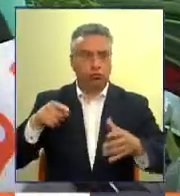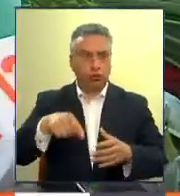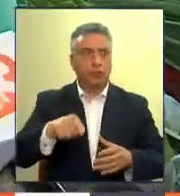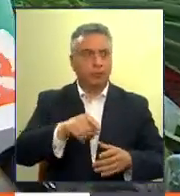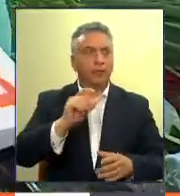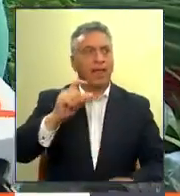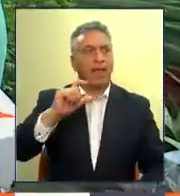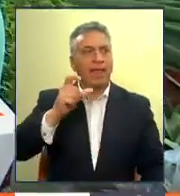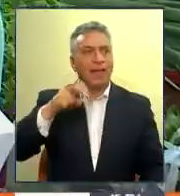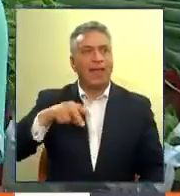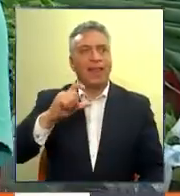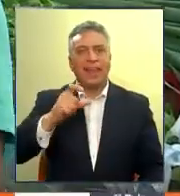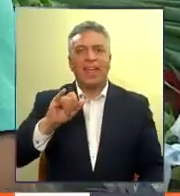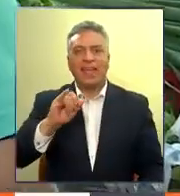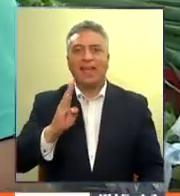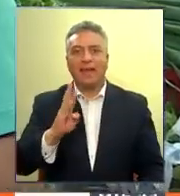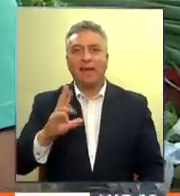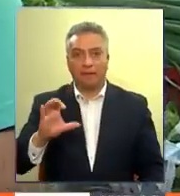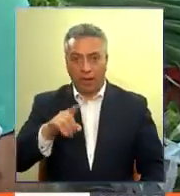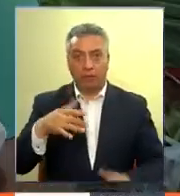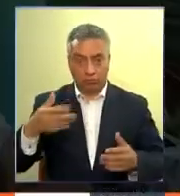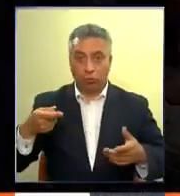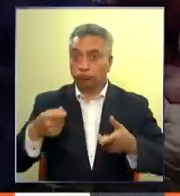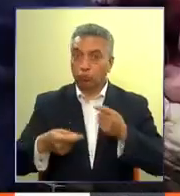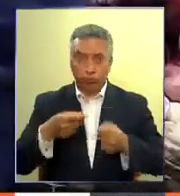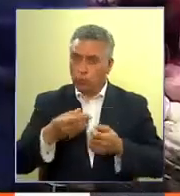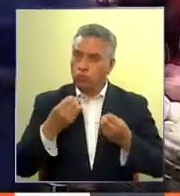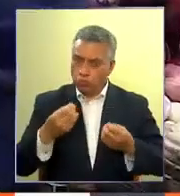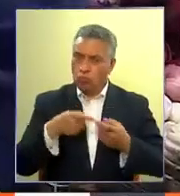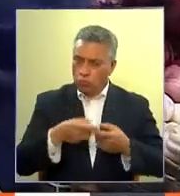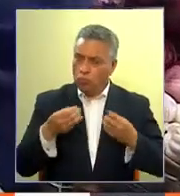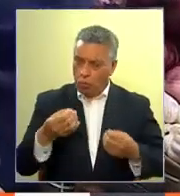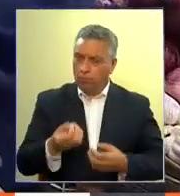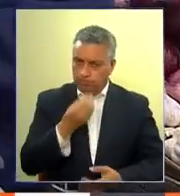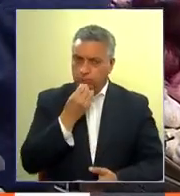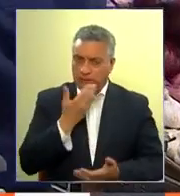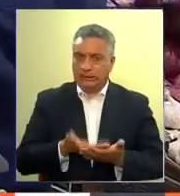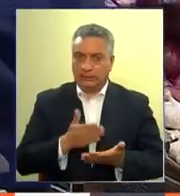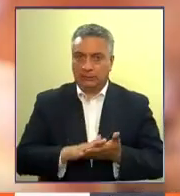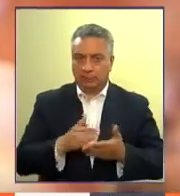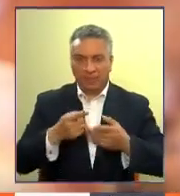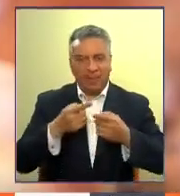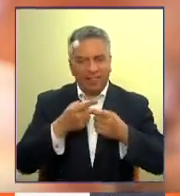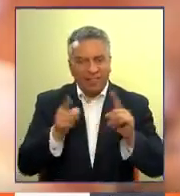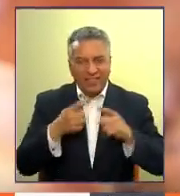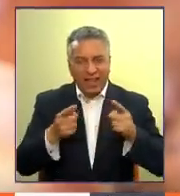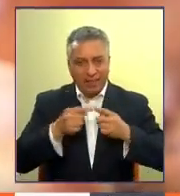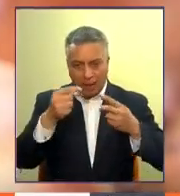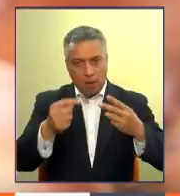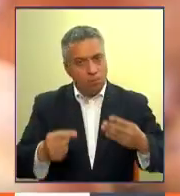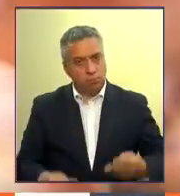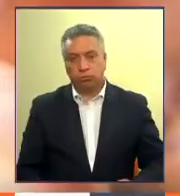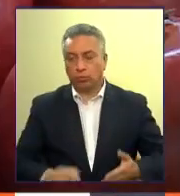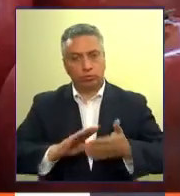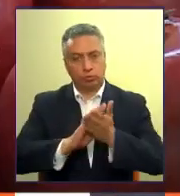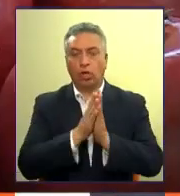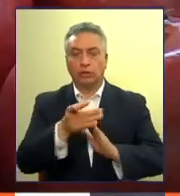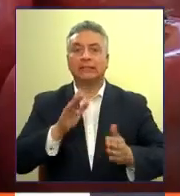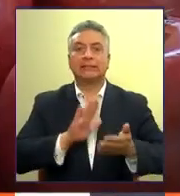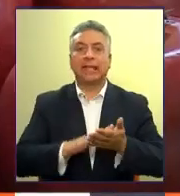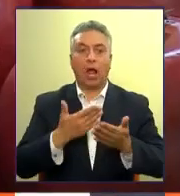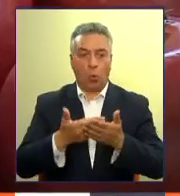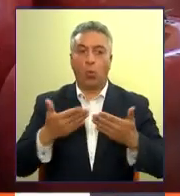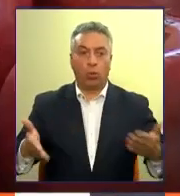es bien consumido, ¿no? Sí, bien consumido, para mucha proteína. Todos con distintos nutrientes beneficiosos para la salud. Varios de